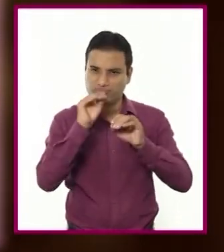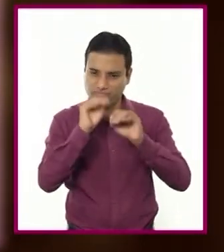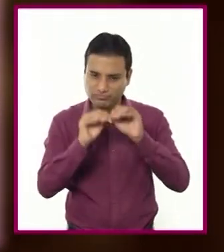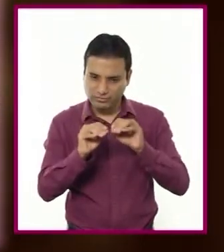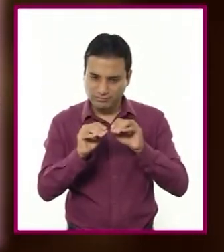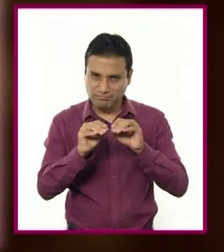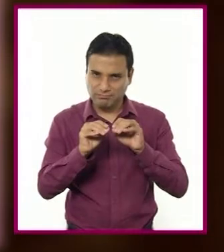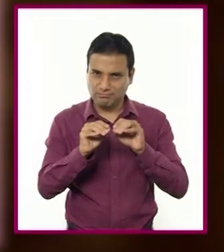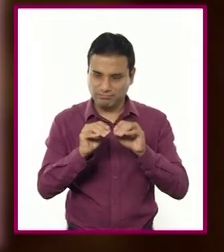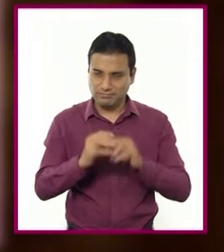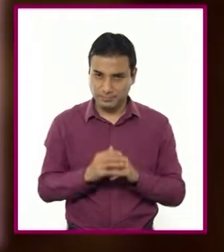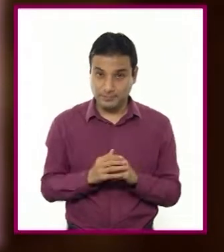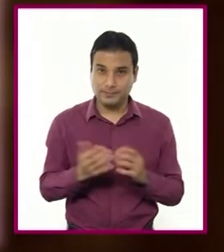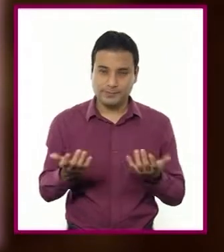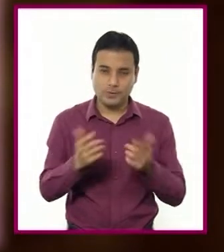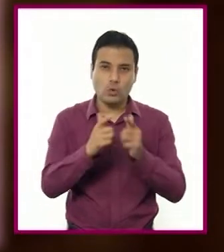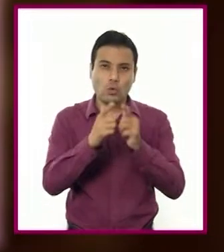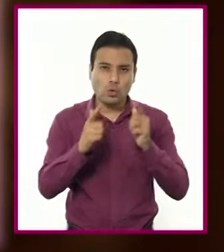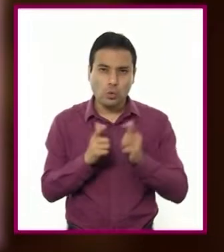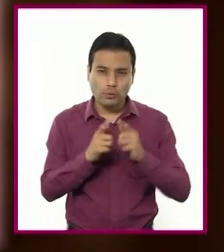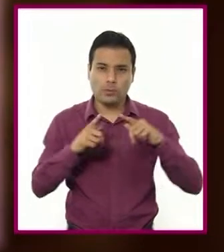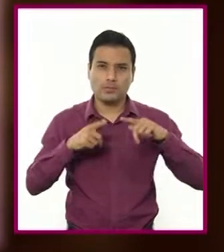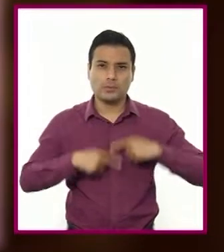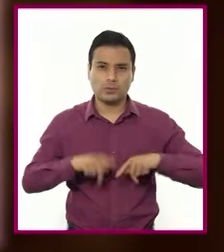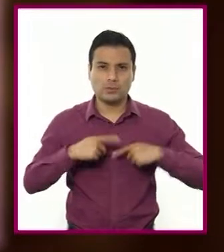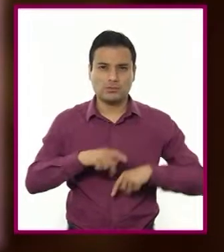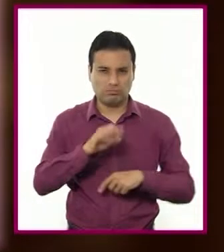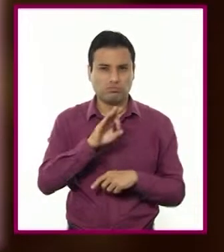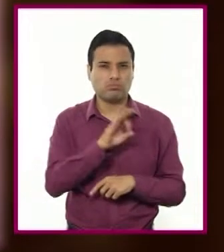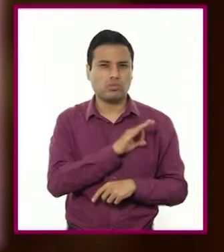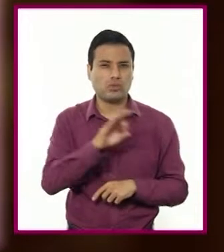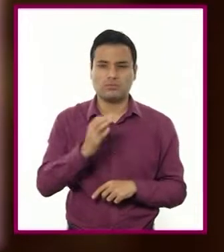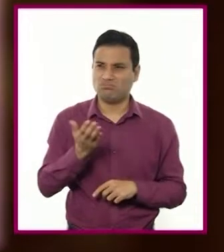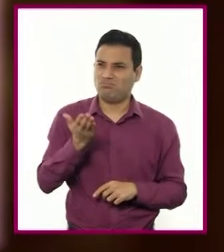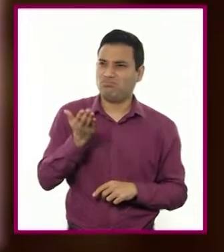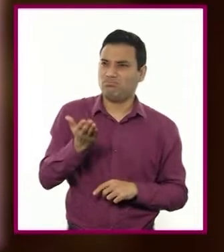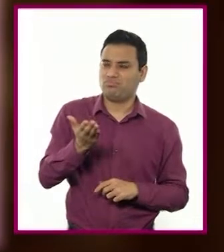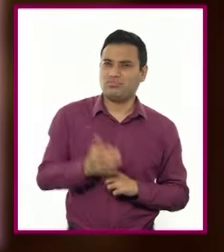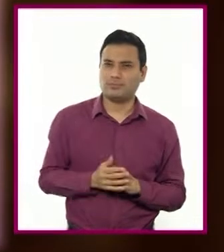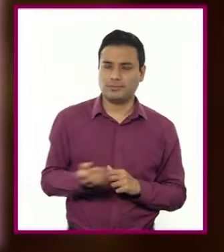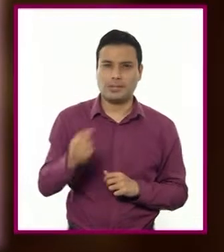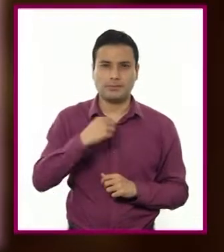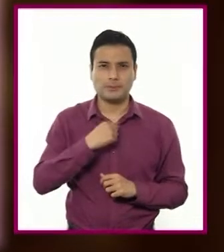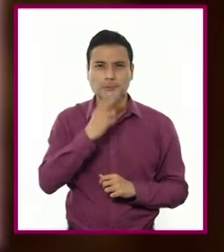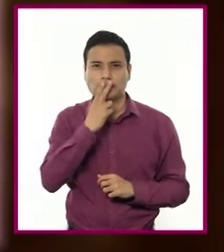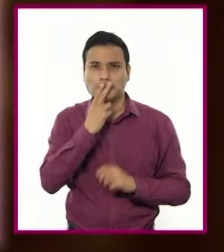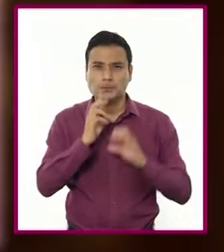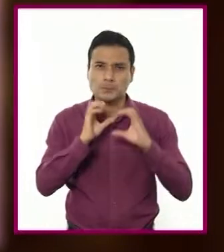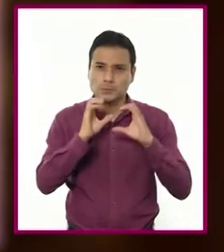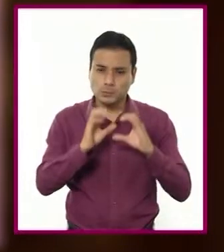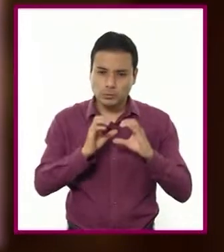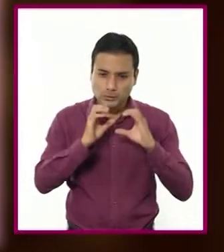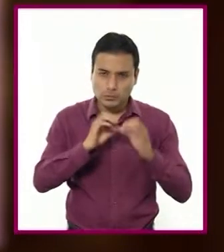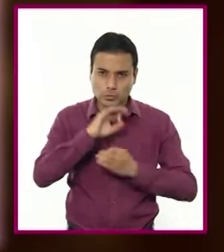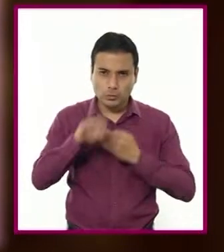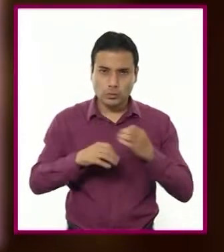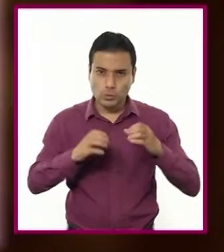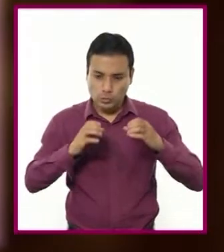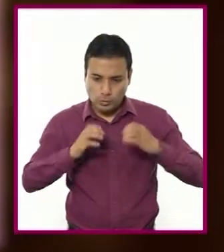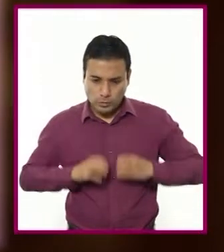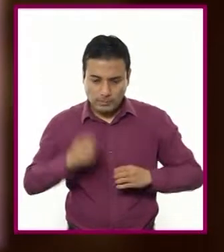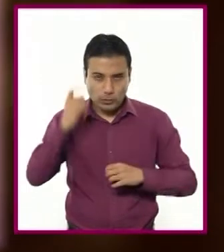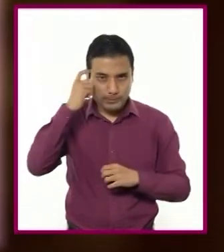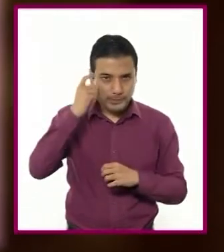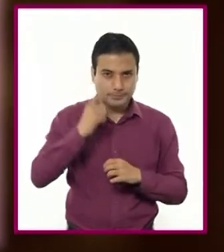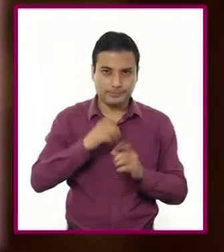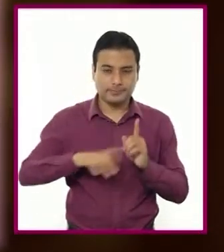ellas, las personas y los grupos pueden exigir que existan condiciones para cuidar y conservar el bienestar de su cuerpo, mente